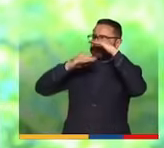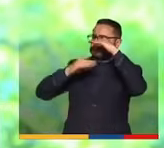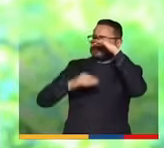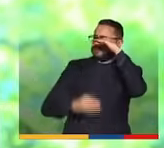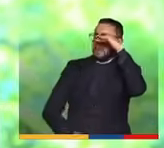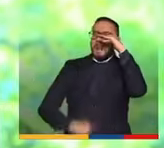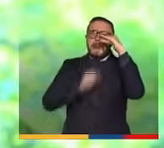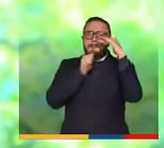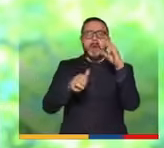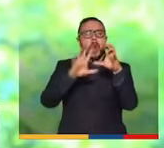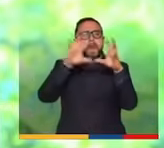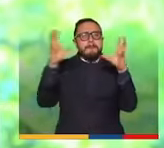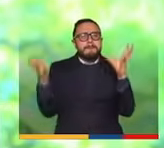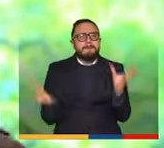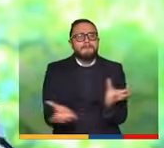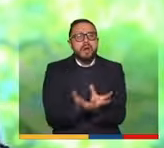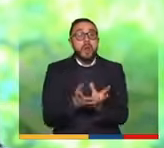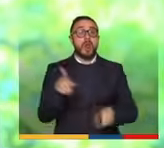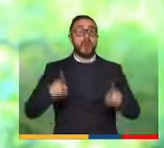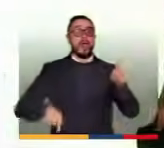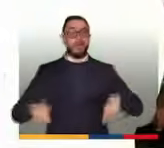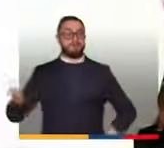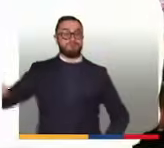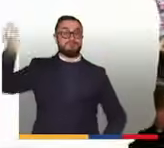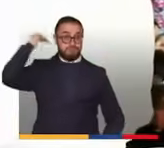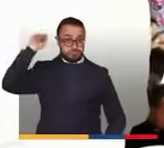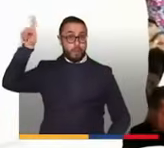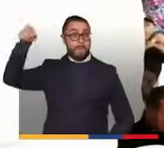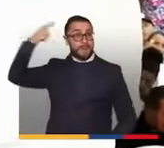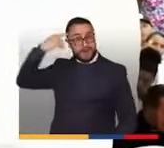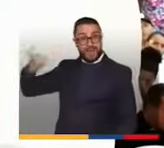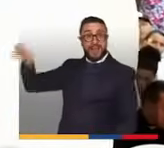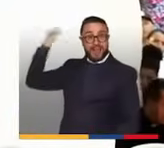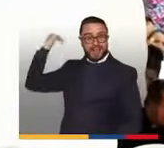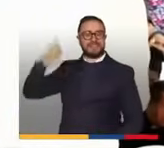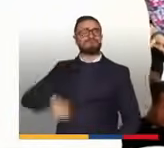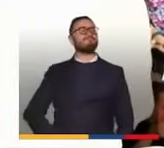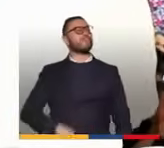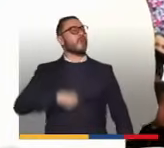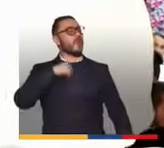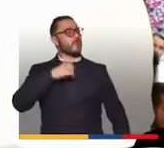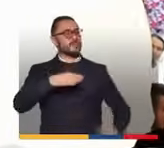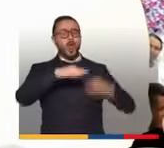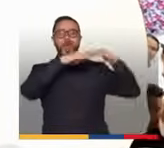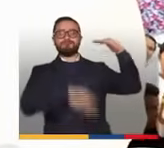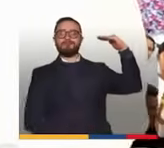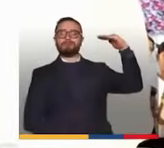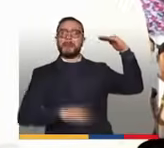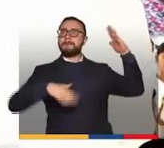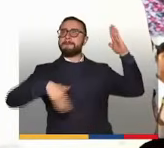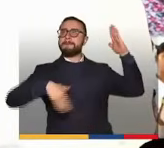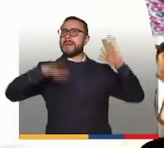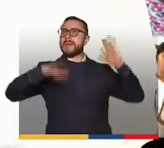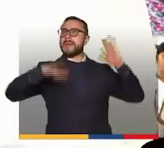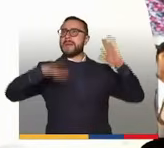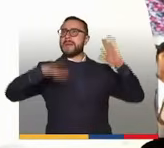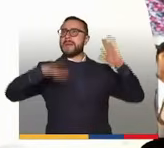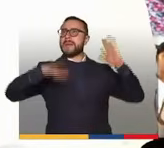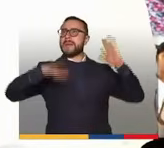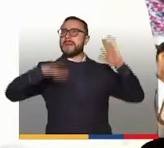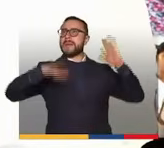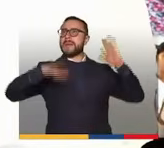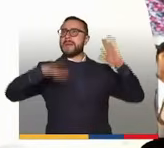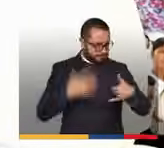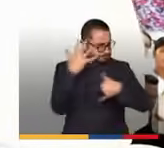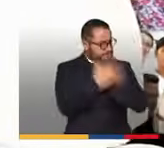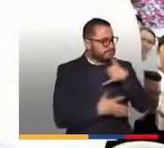eso enorgulleciera a quienes han gobernado este país y la sumieron en un lago de sangre, en uno de